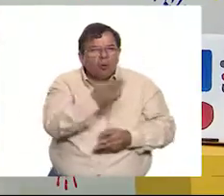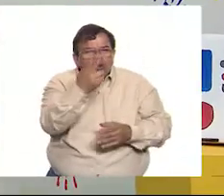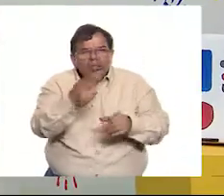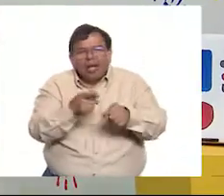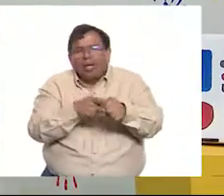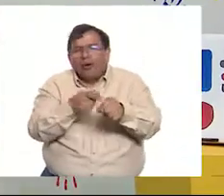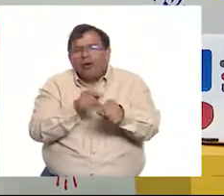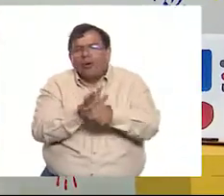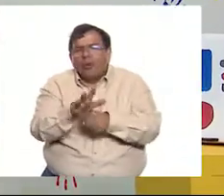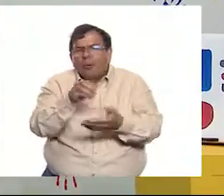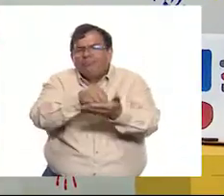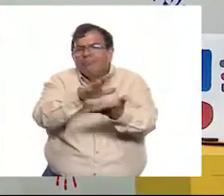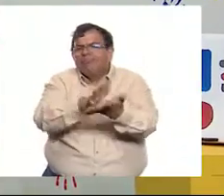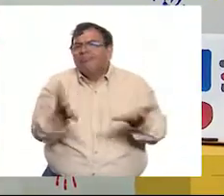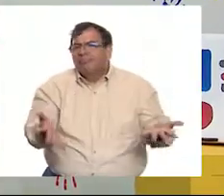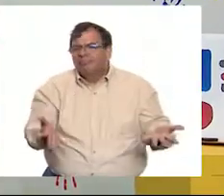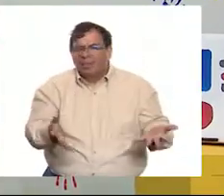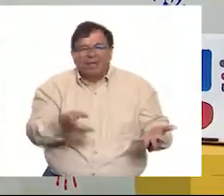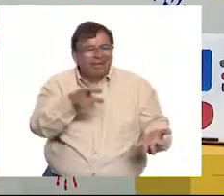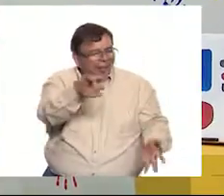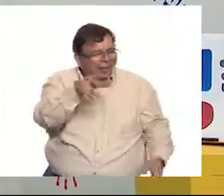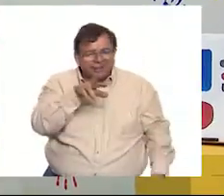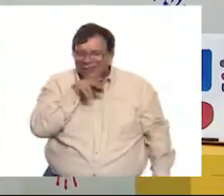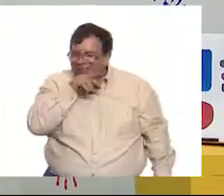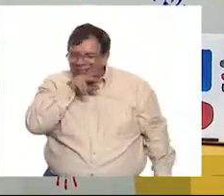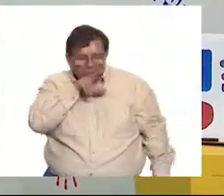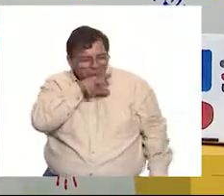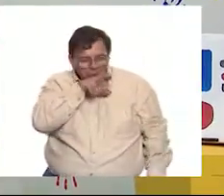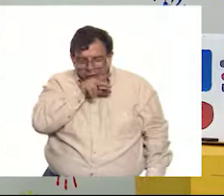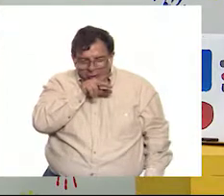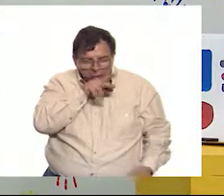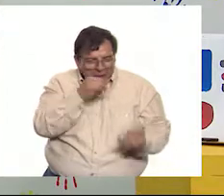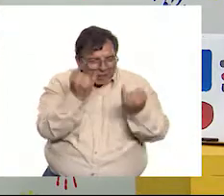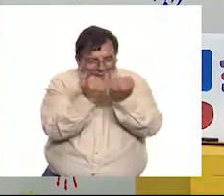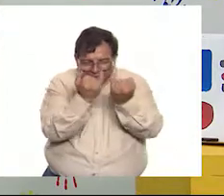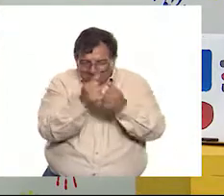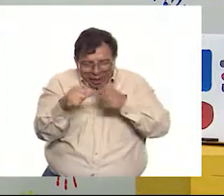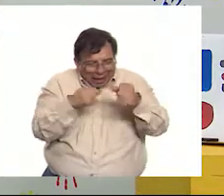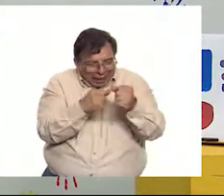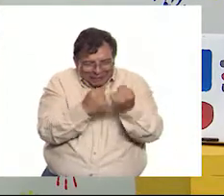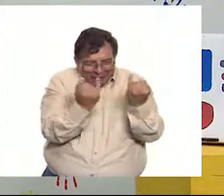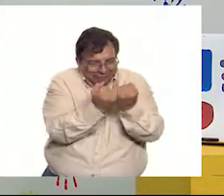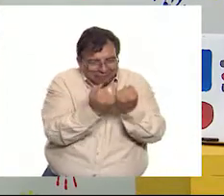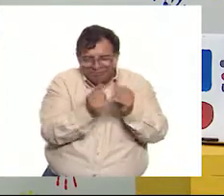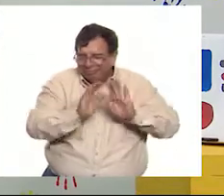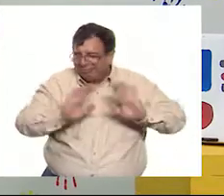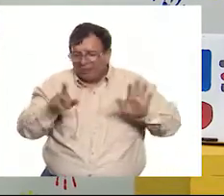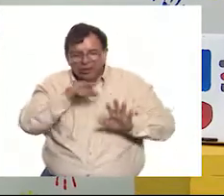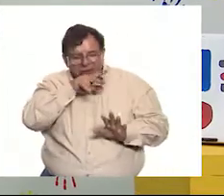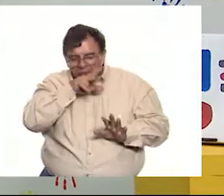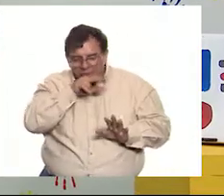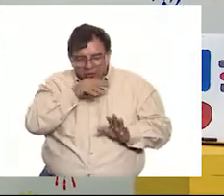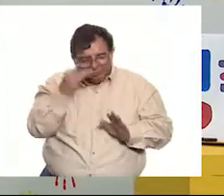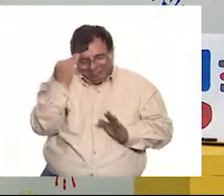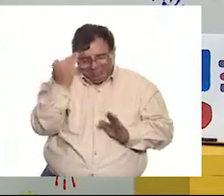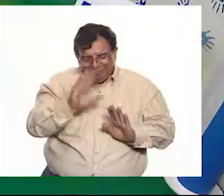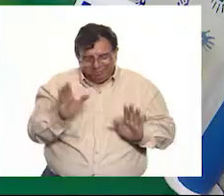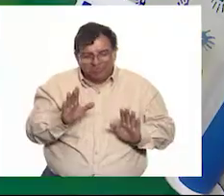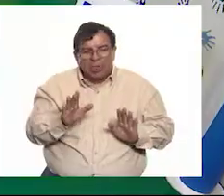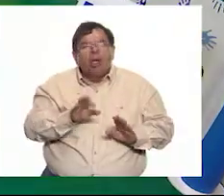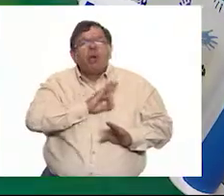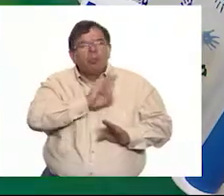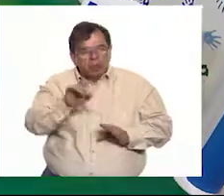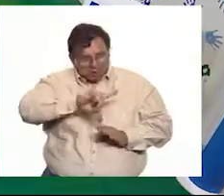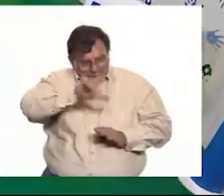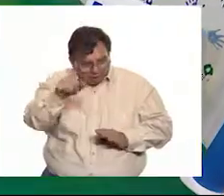se pondrían? Acuérdense que no se preocupen si no pudieron estar haciendo la actividad con nosotras el día de hoy al mismo tiempo. Pueden